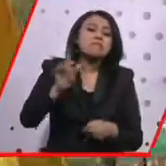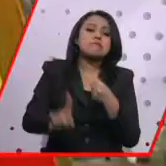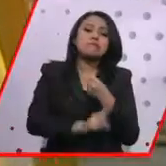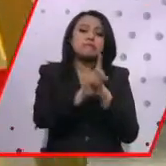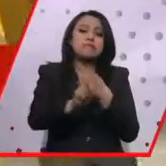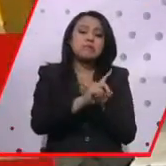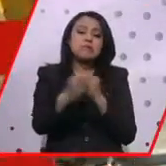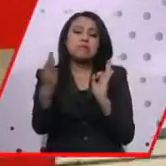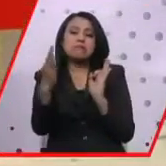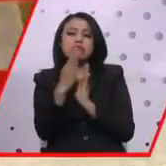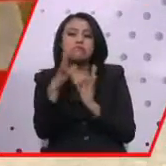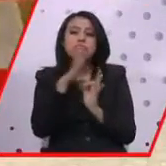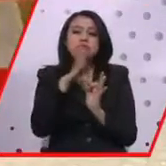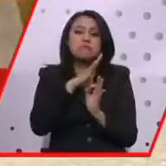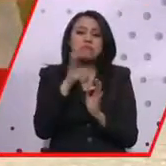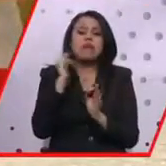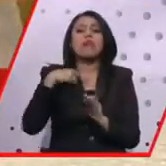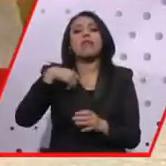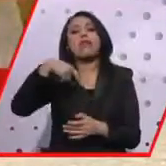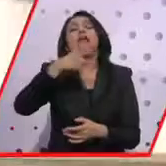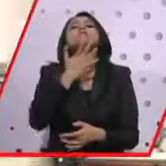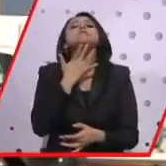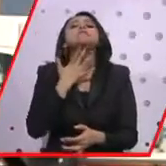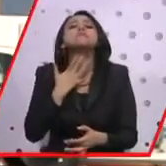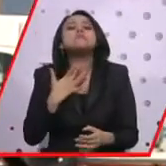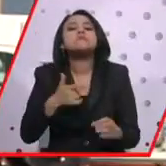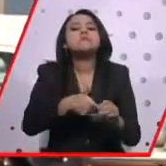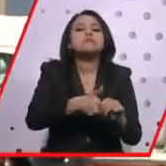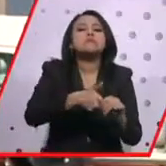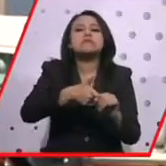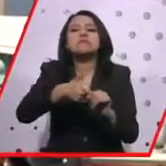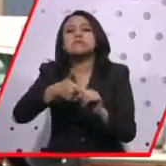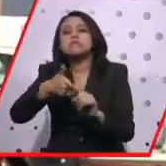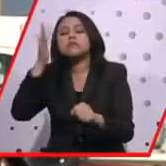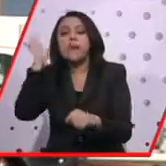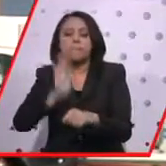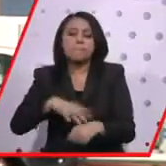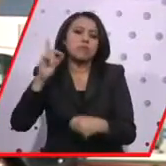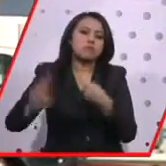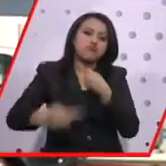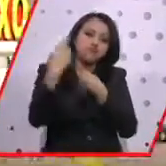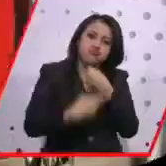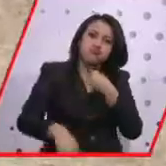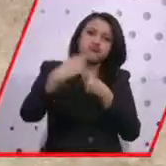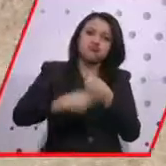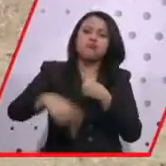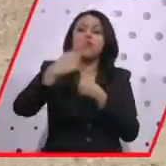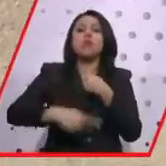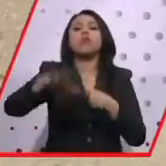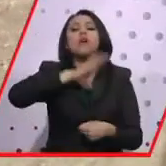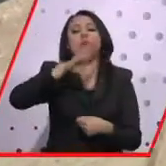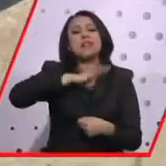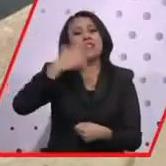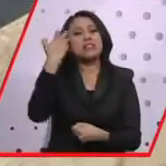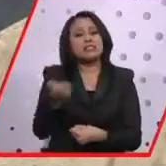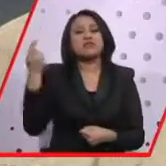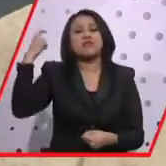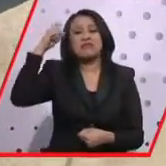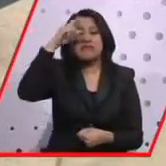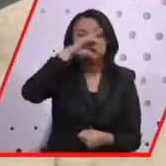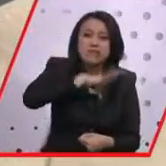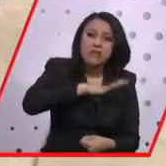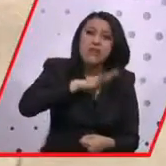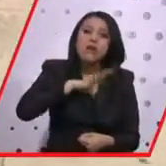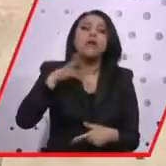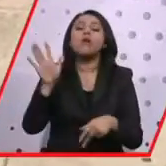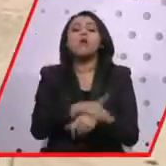una estación de servicio, de gasolina, que potencializa el peligro. Pues como ve, jefe, bastante complicado y sobre todo peligroso,